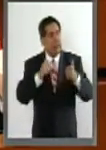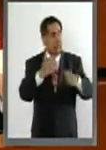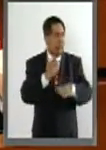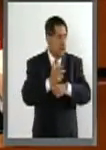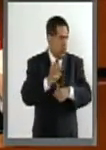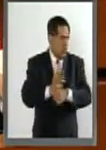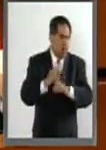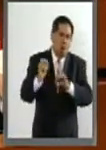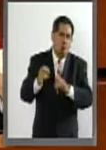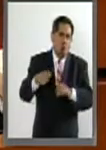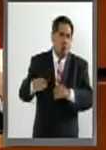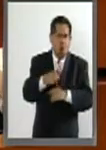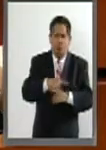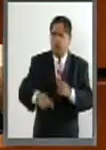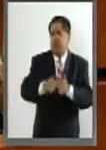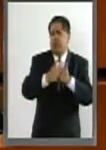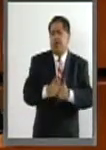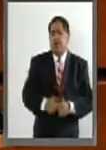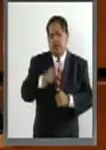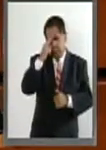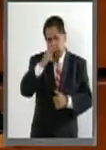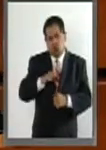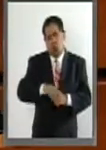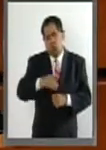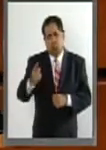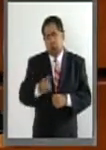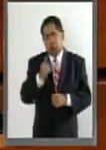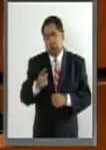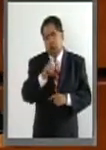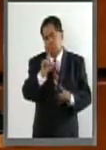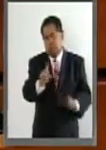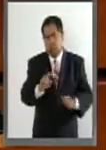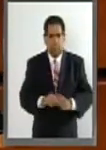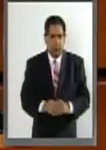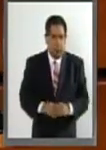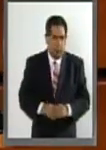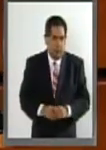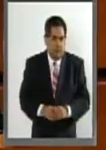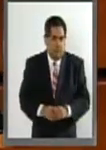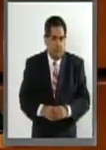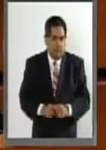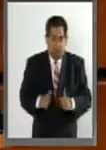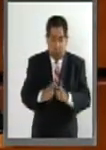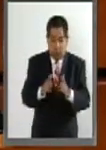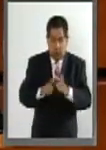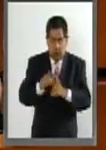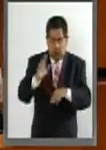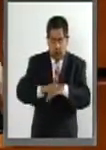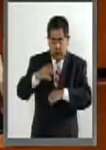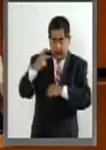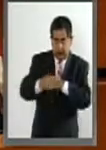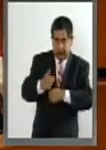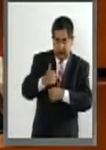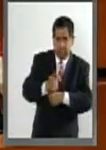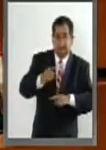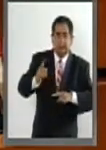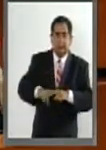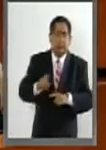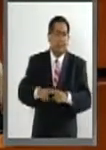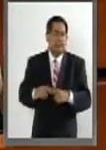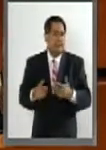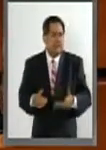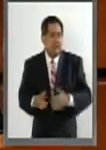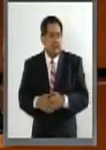en nuestro país indefinidamente. Entre los grupos más afectados se